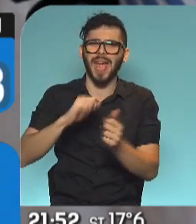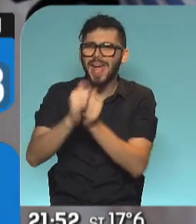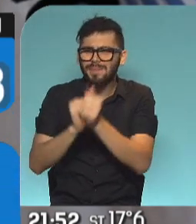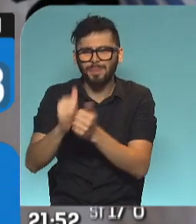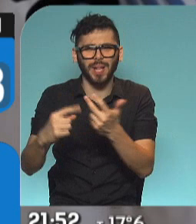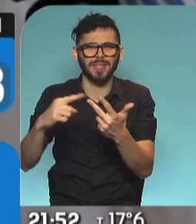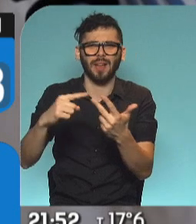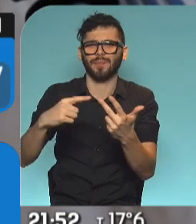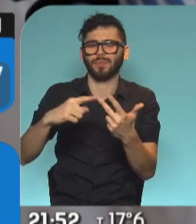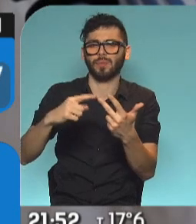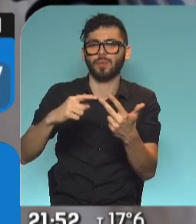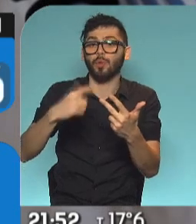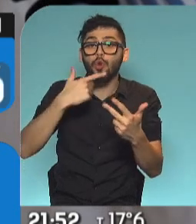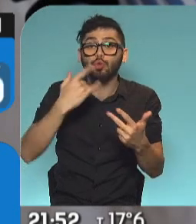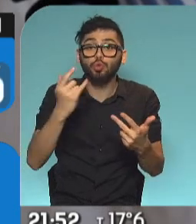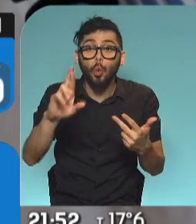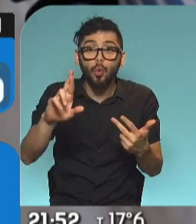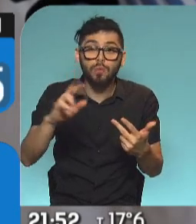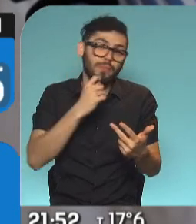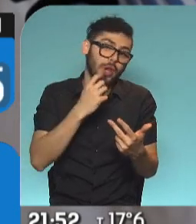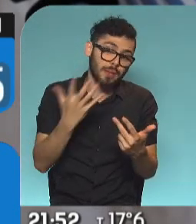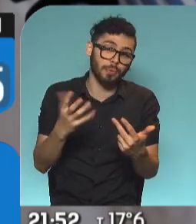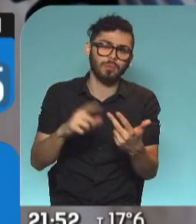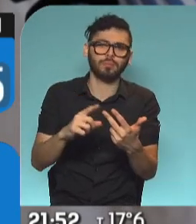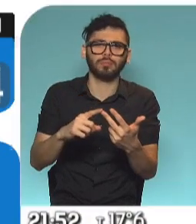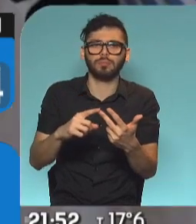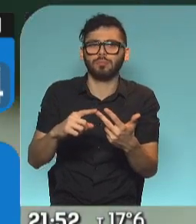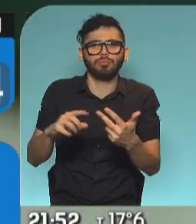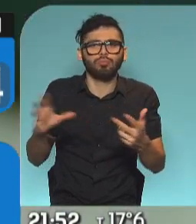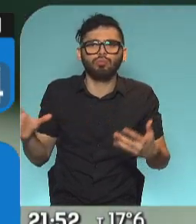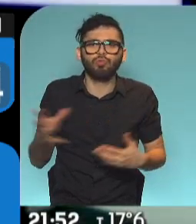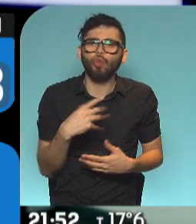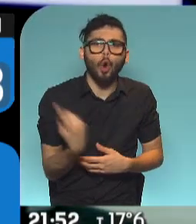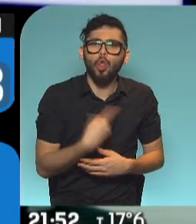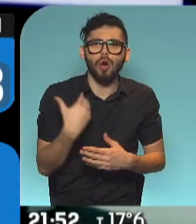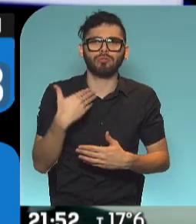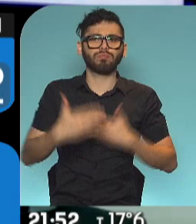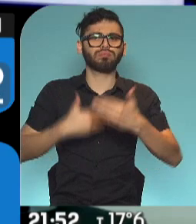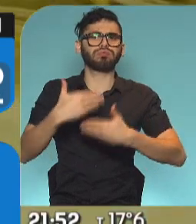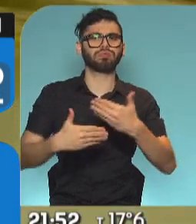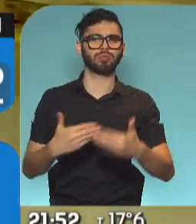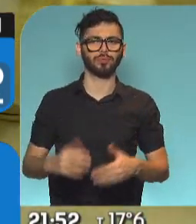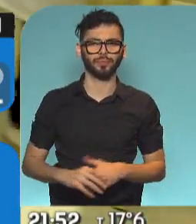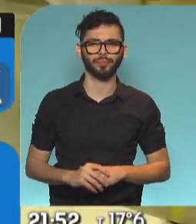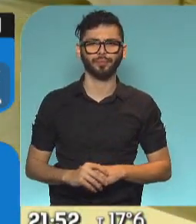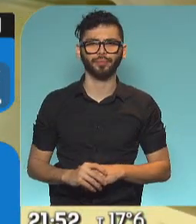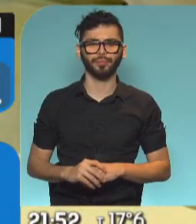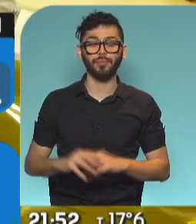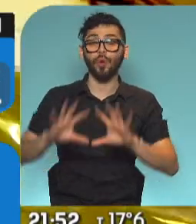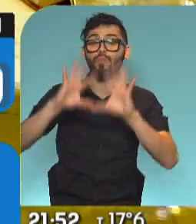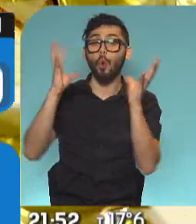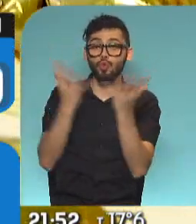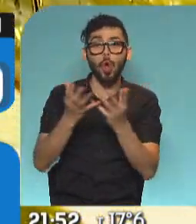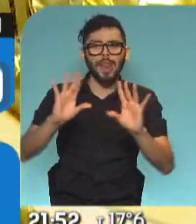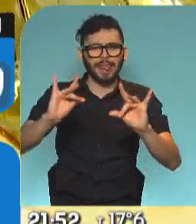empresas, SUR, por ejemplo, y todos crecimos. Pese a las dificultades que actualmente enfrenta el mundo, en